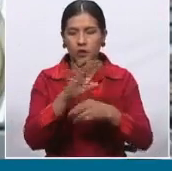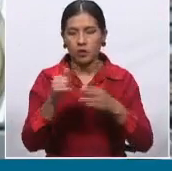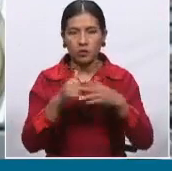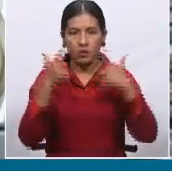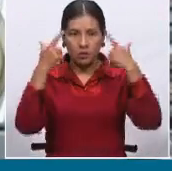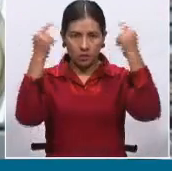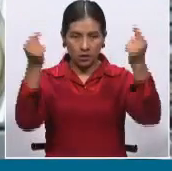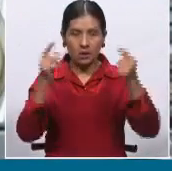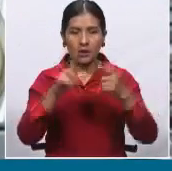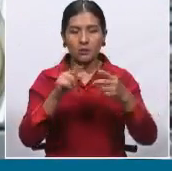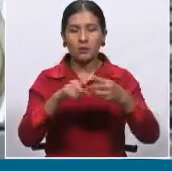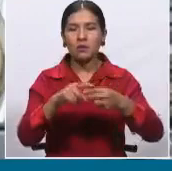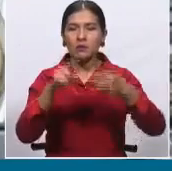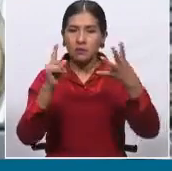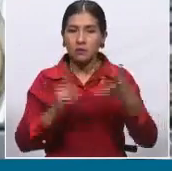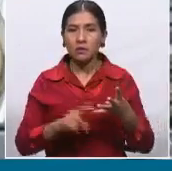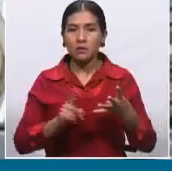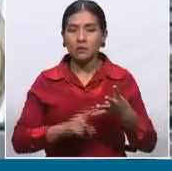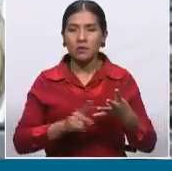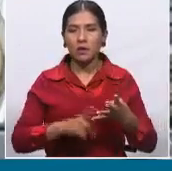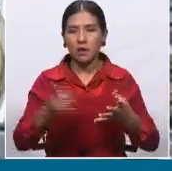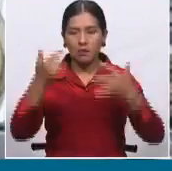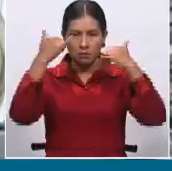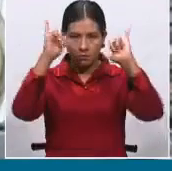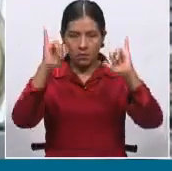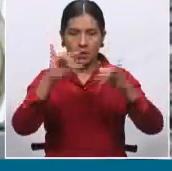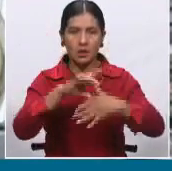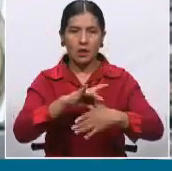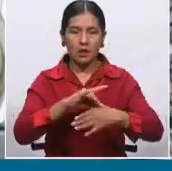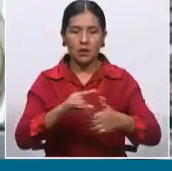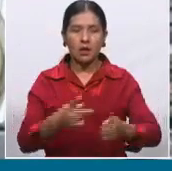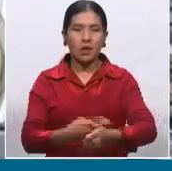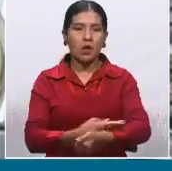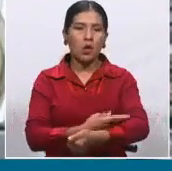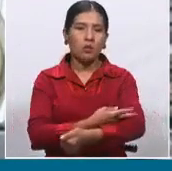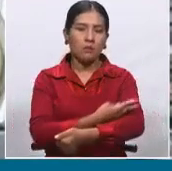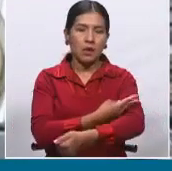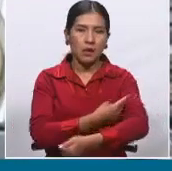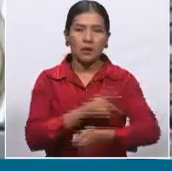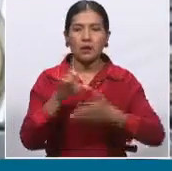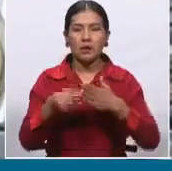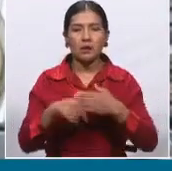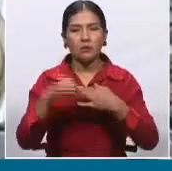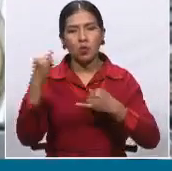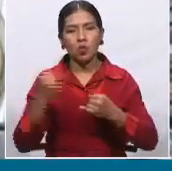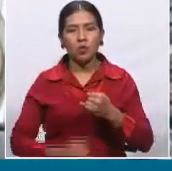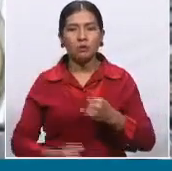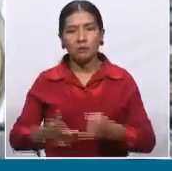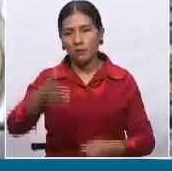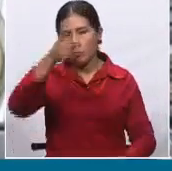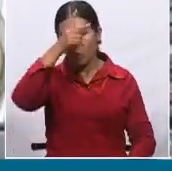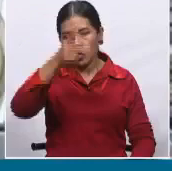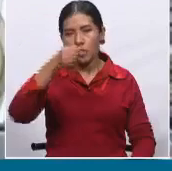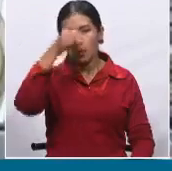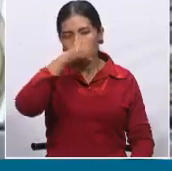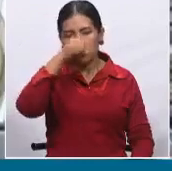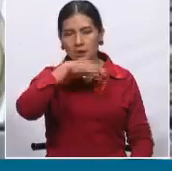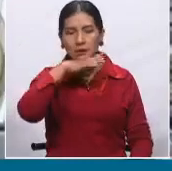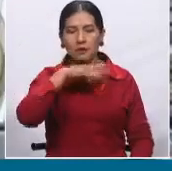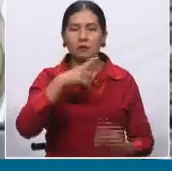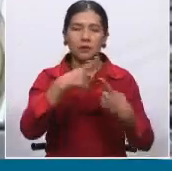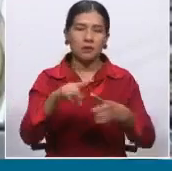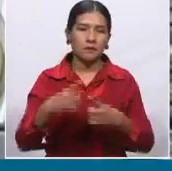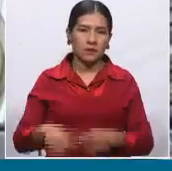más abajo en proteínas está la vaca, está el cordero, después viene el pollo, el chancho, en fin, es